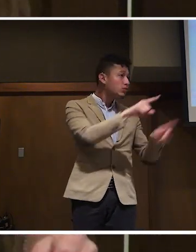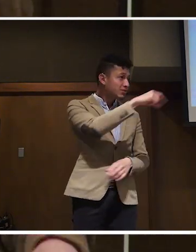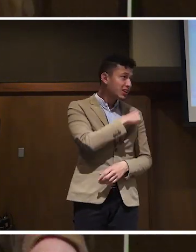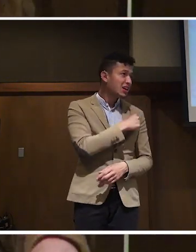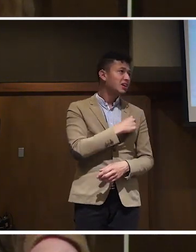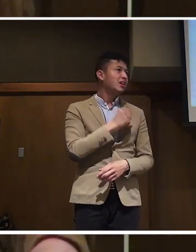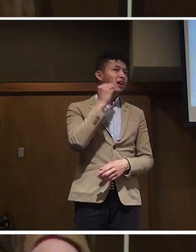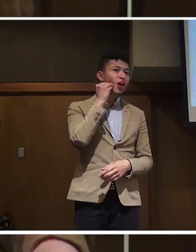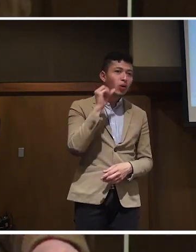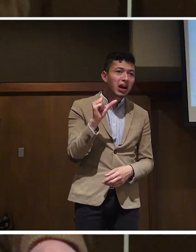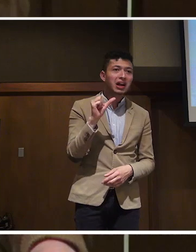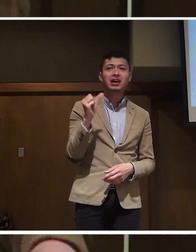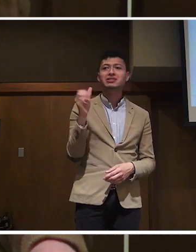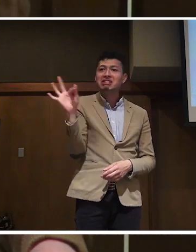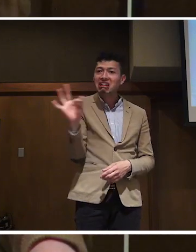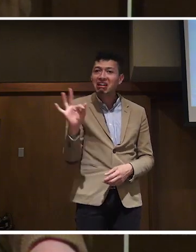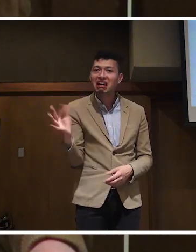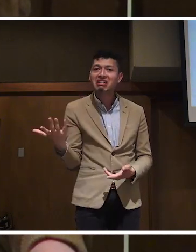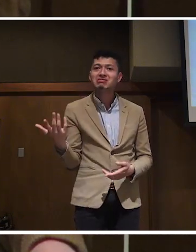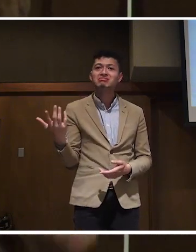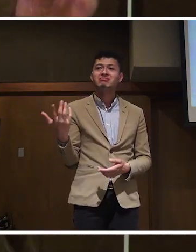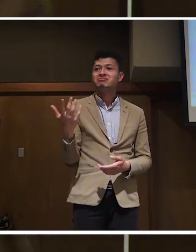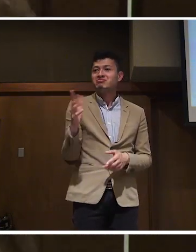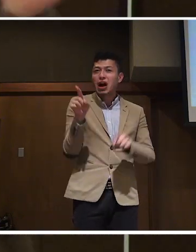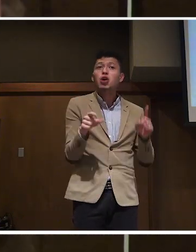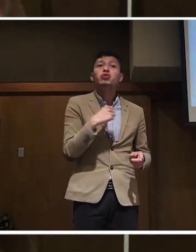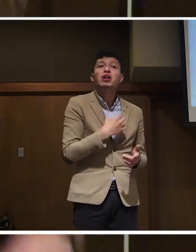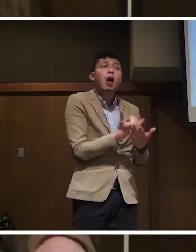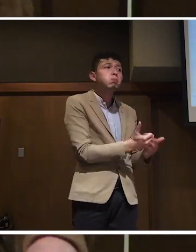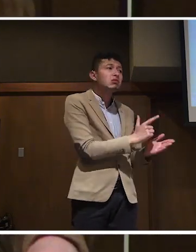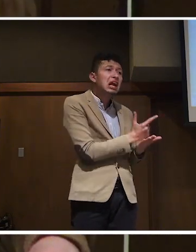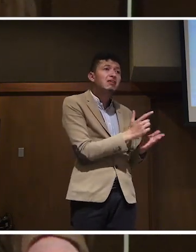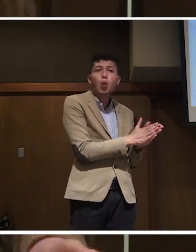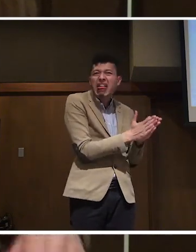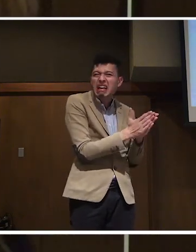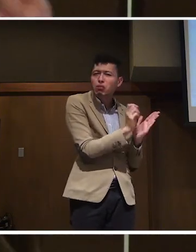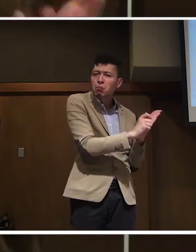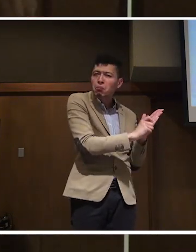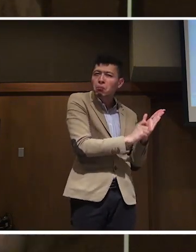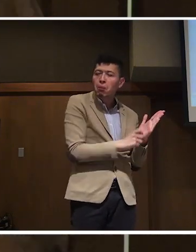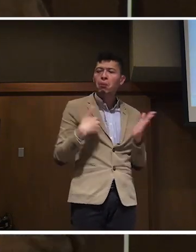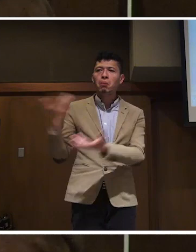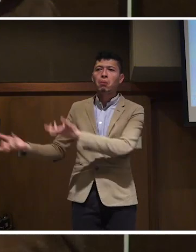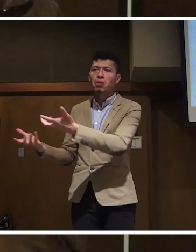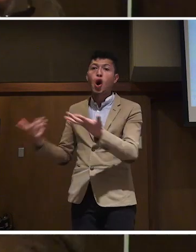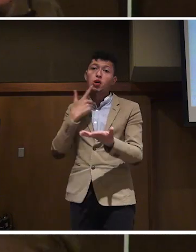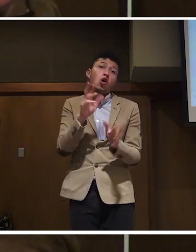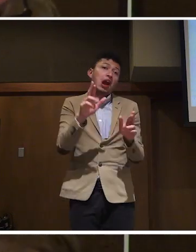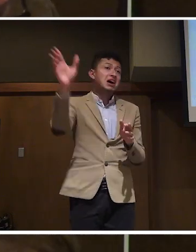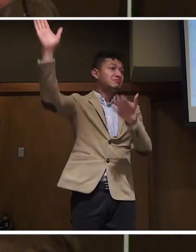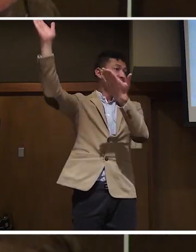bisabuelas que hicieron un libro, un cuadernito de recetas, lo traigan y lo aumenten acá.